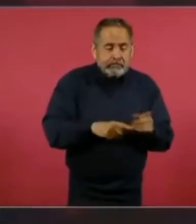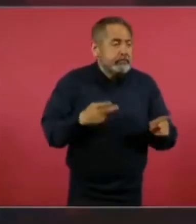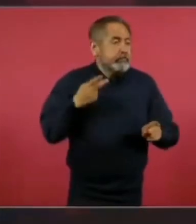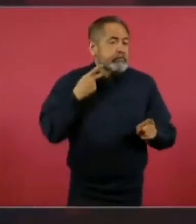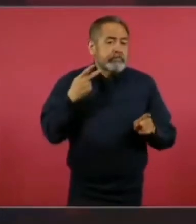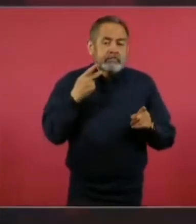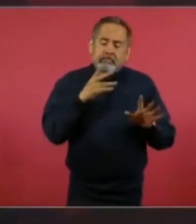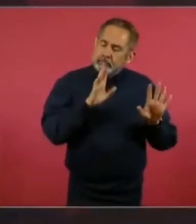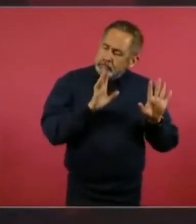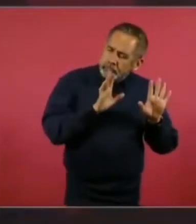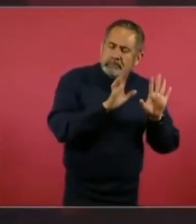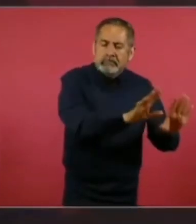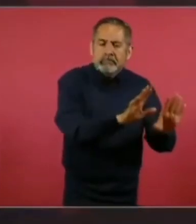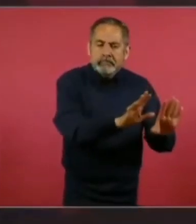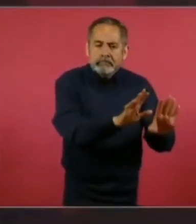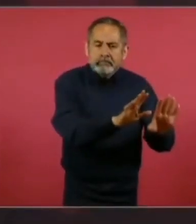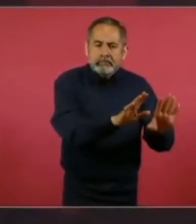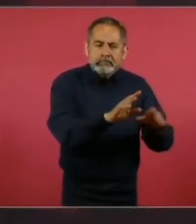política